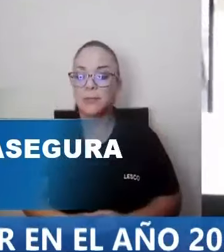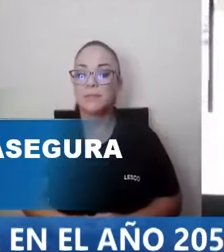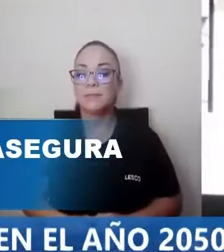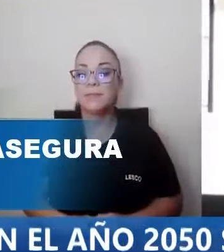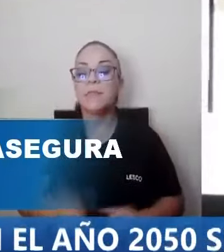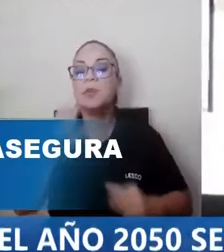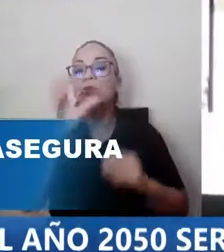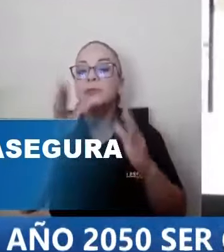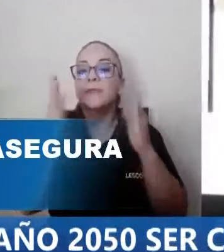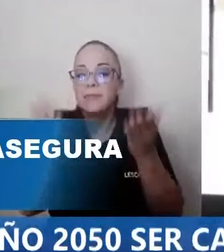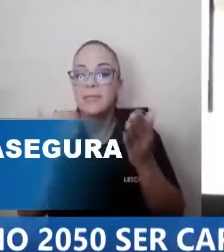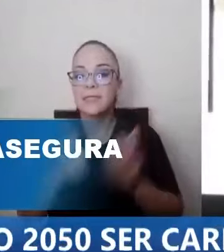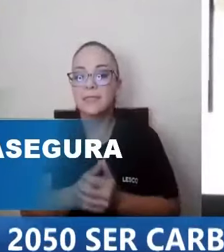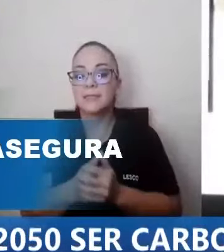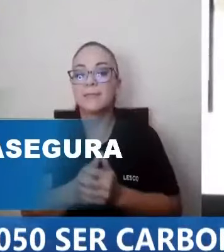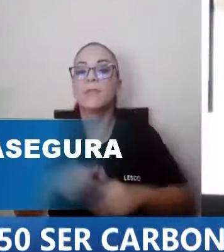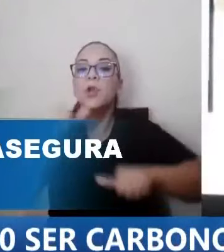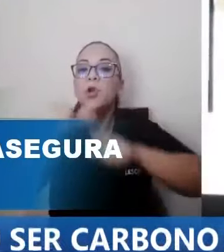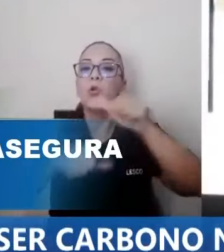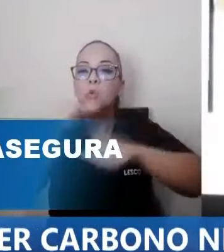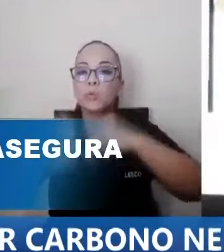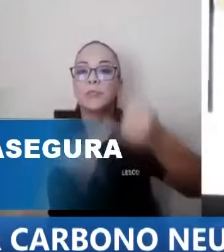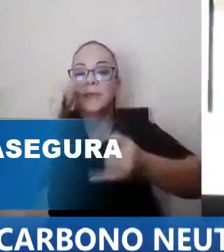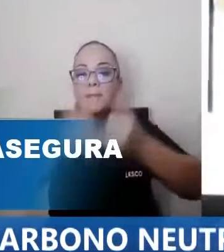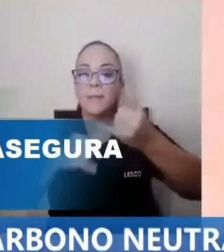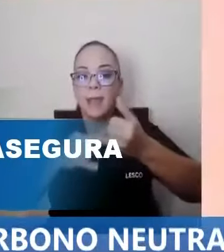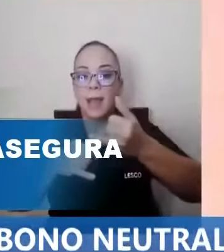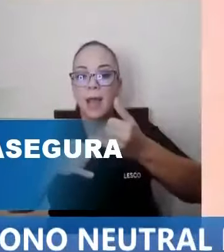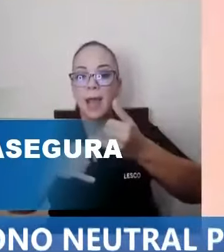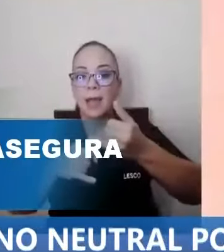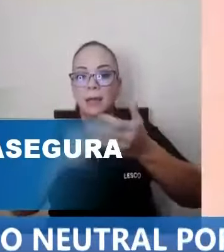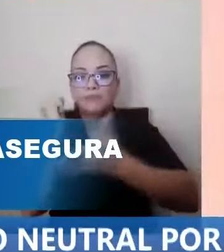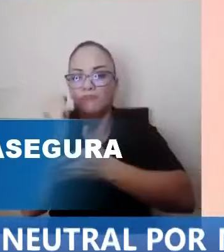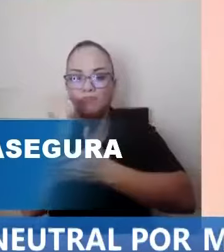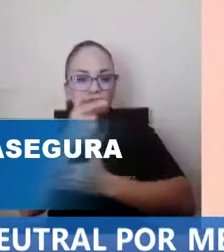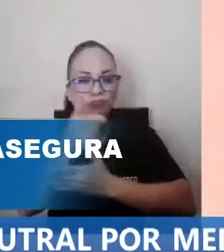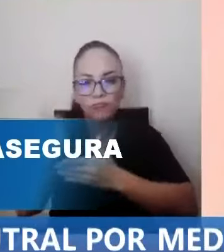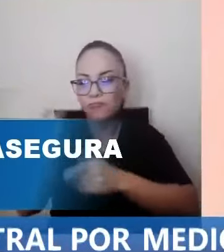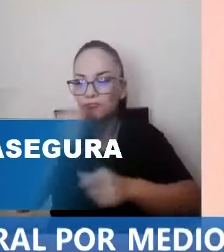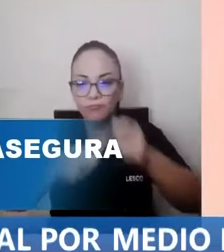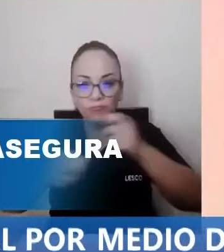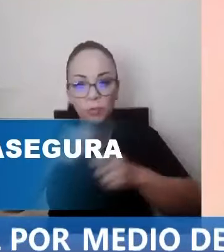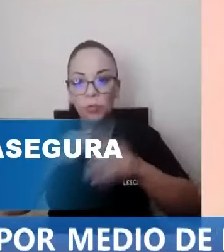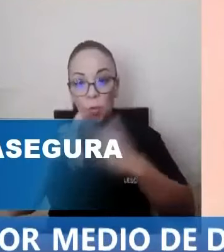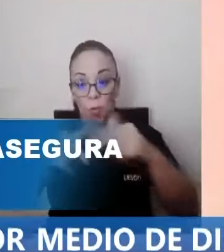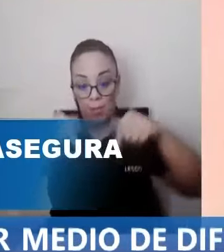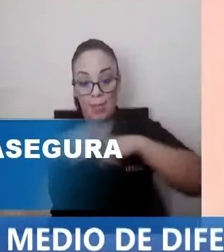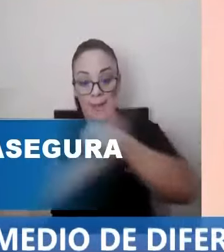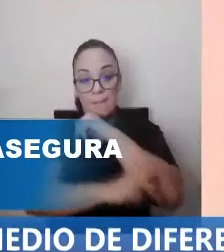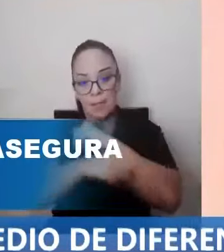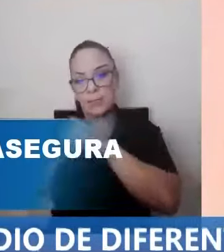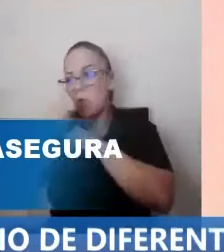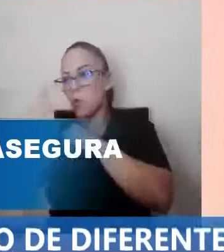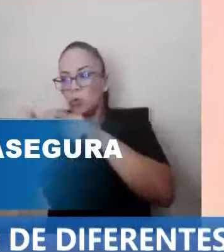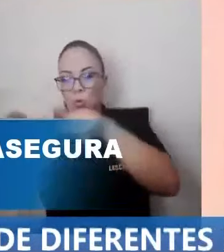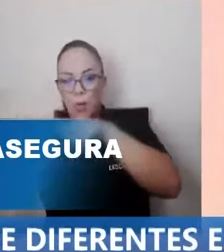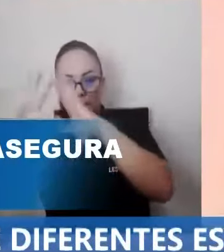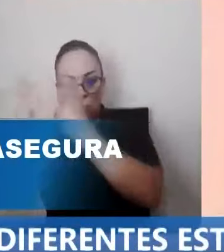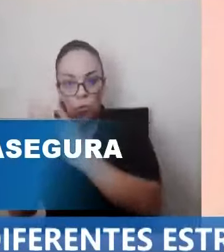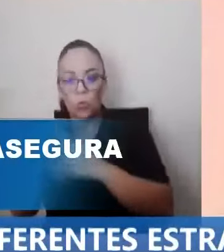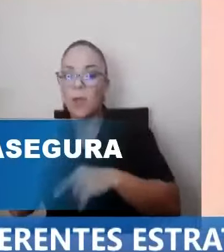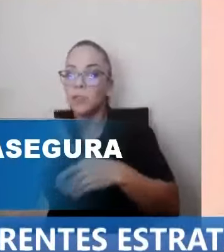Compatriotas, la lucha contra el crimen en este país y en todas partes del mundo es una